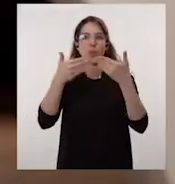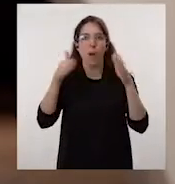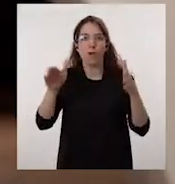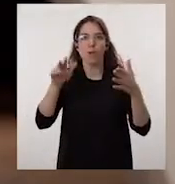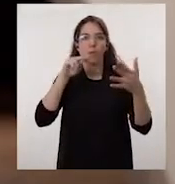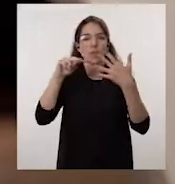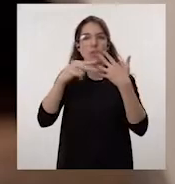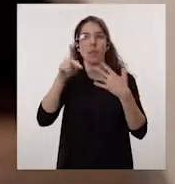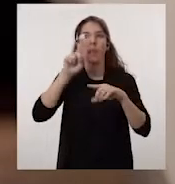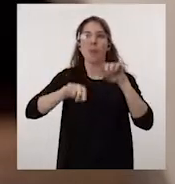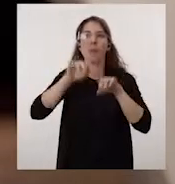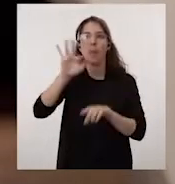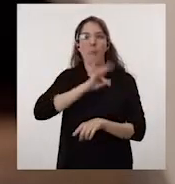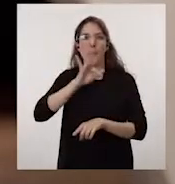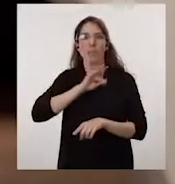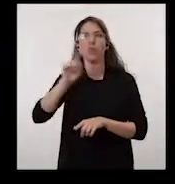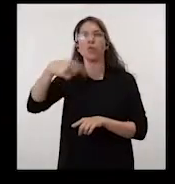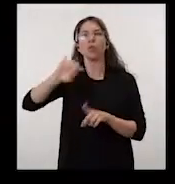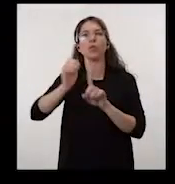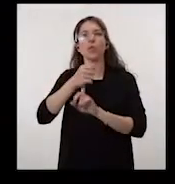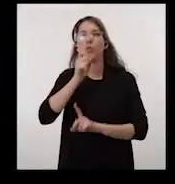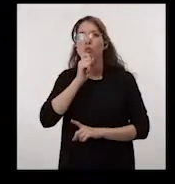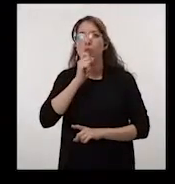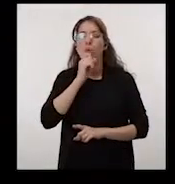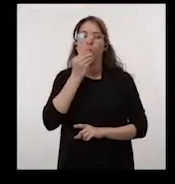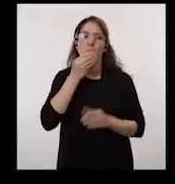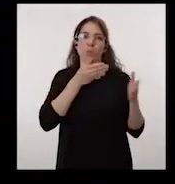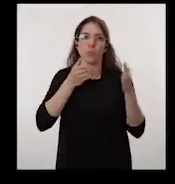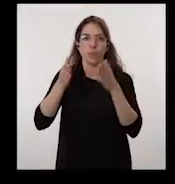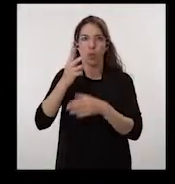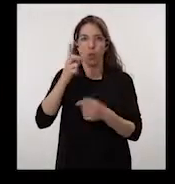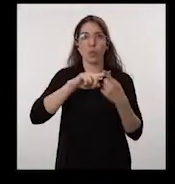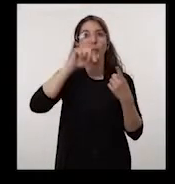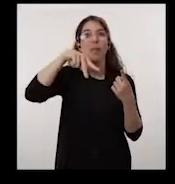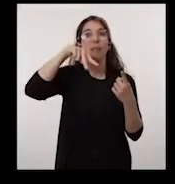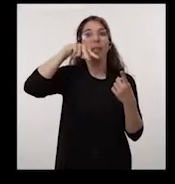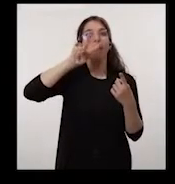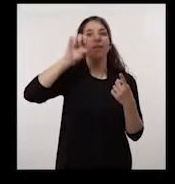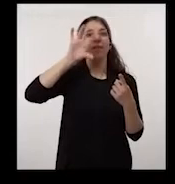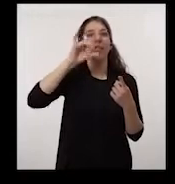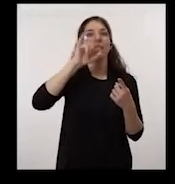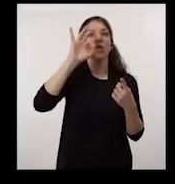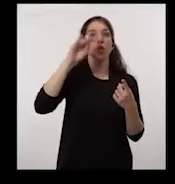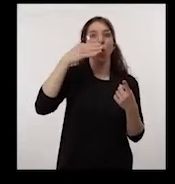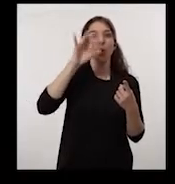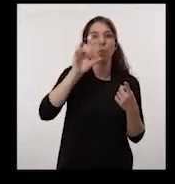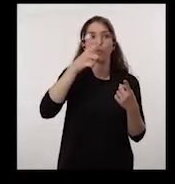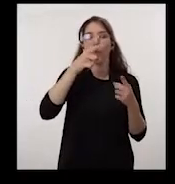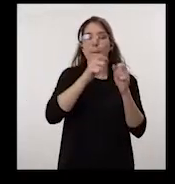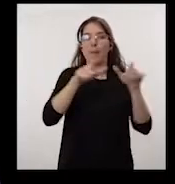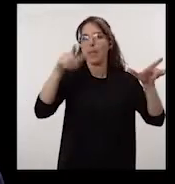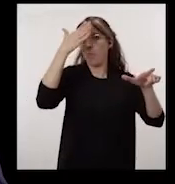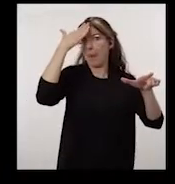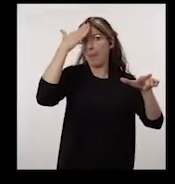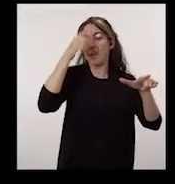méritos básicamente hay 22 medios a través de la plataforma inversión que en el fondo es nuestra plataforma digámoslo así de